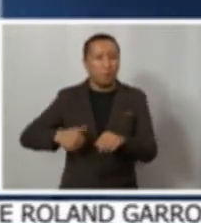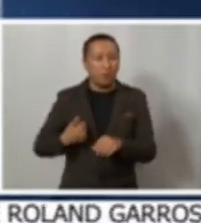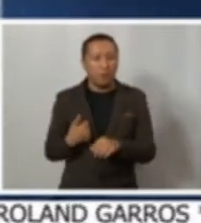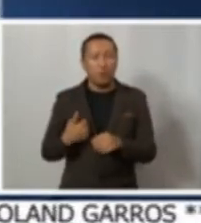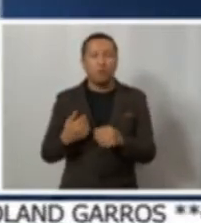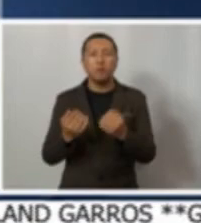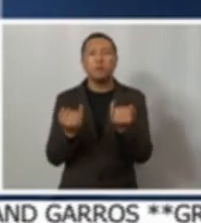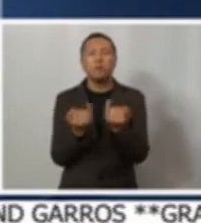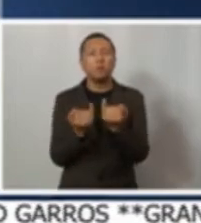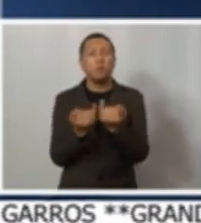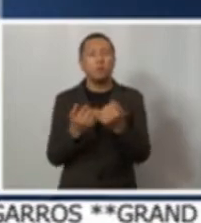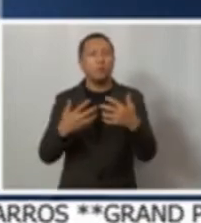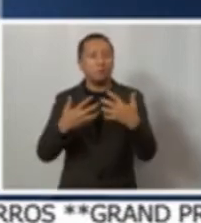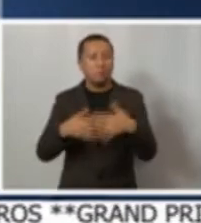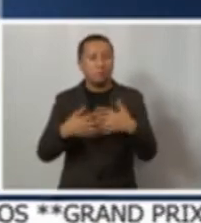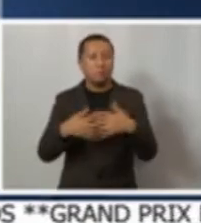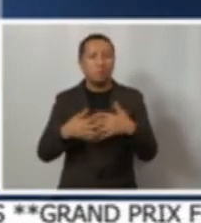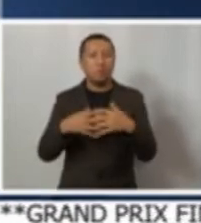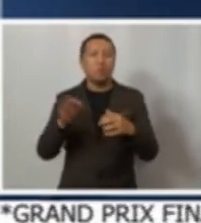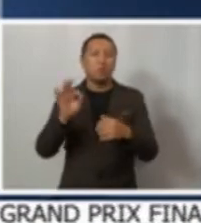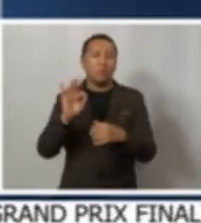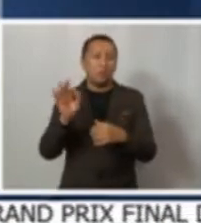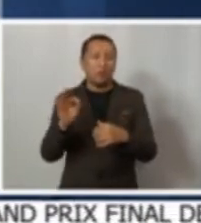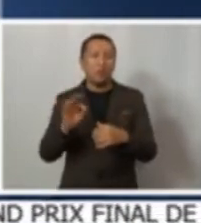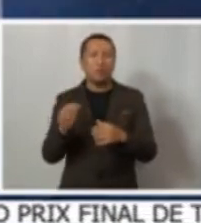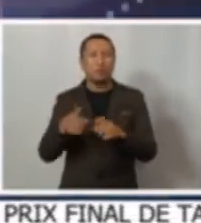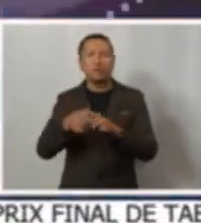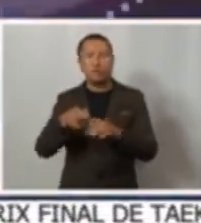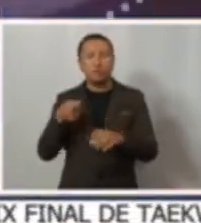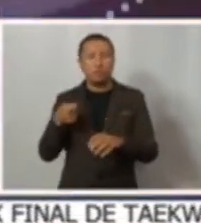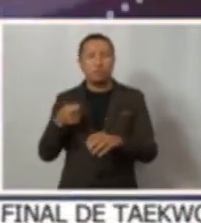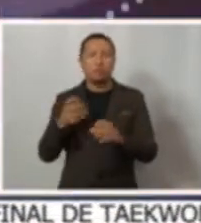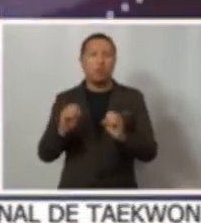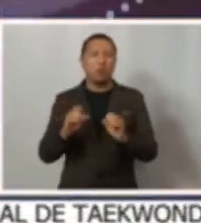el bombeo de aguas a algunas zonas urbanas y rurales.